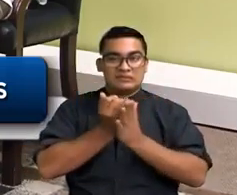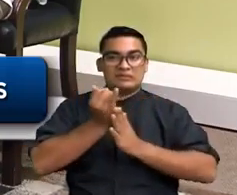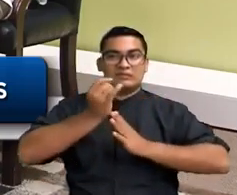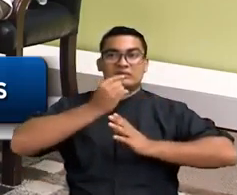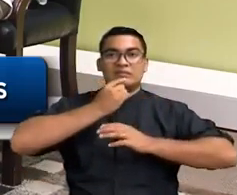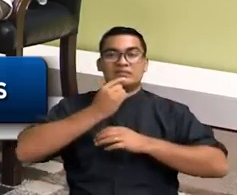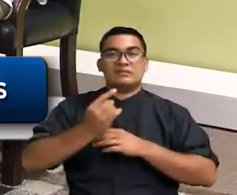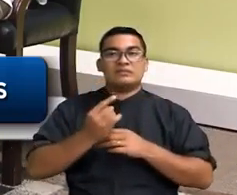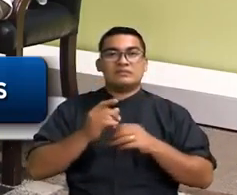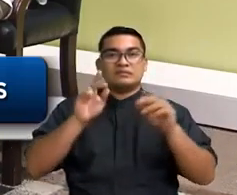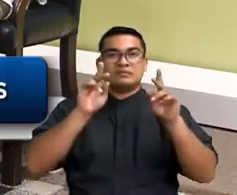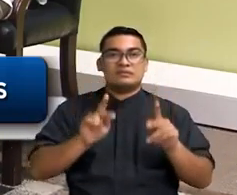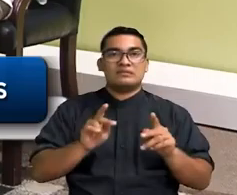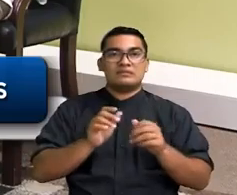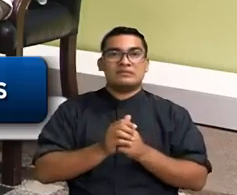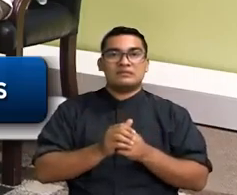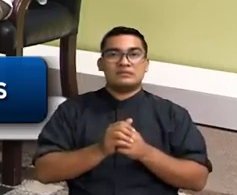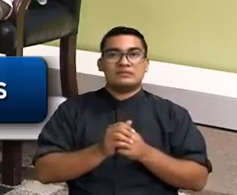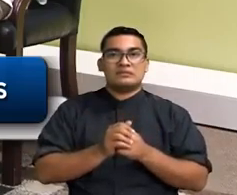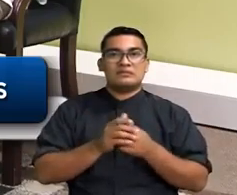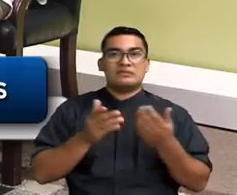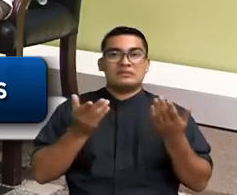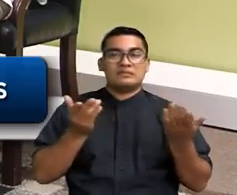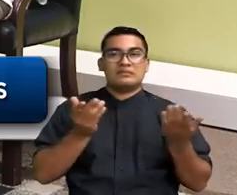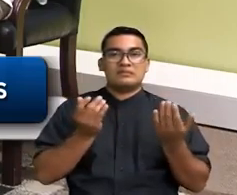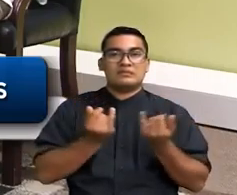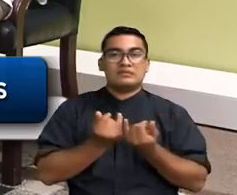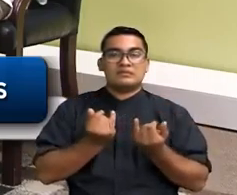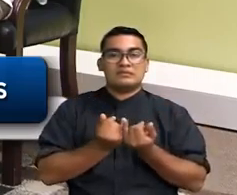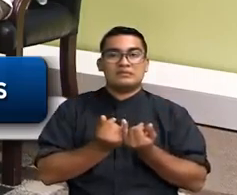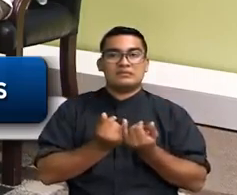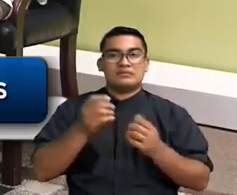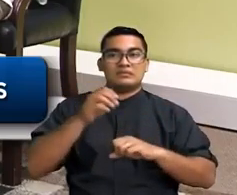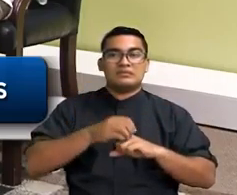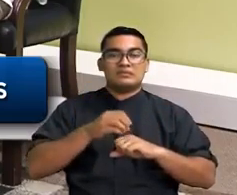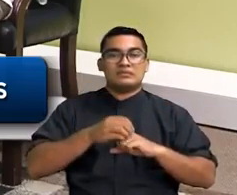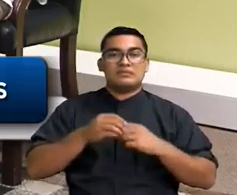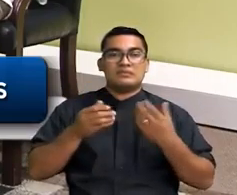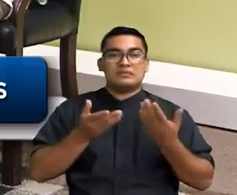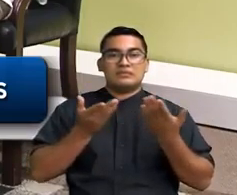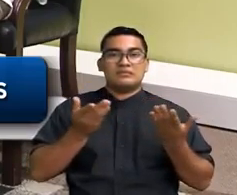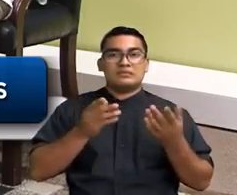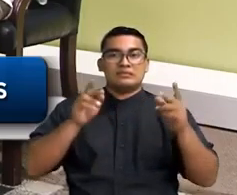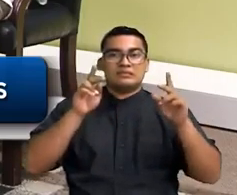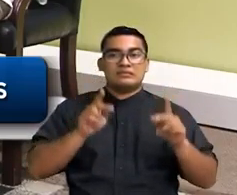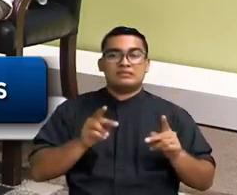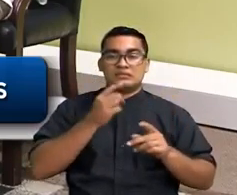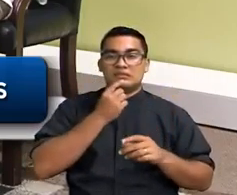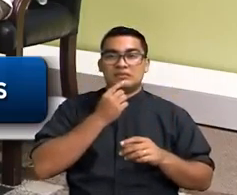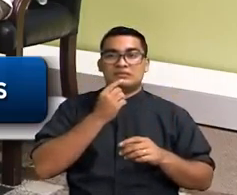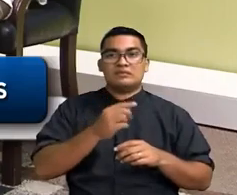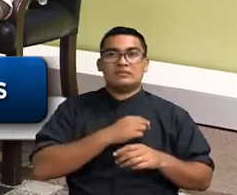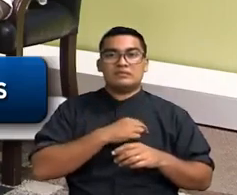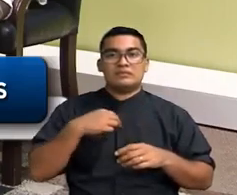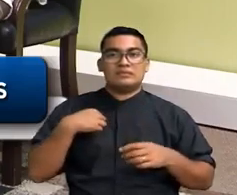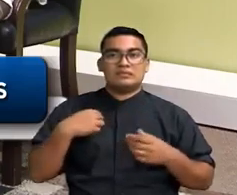son la resonancia, que son el estándar de oro para la parte musculoesquelética,